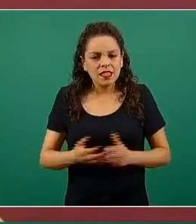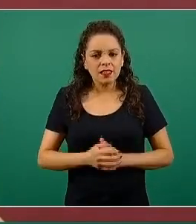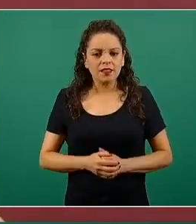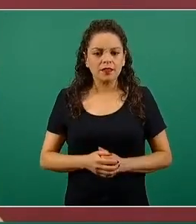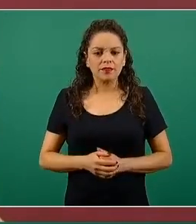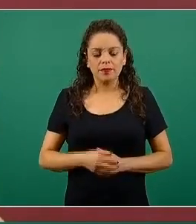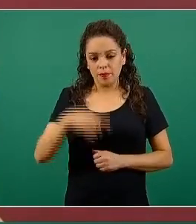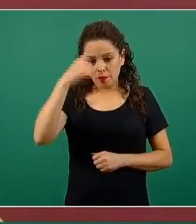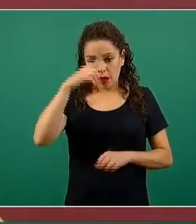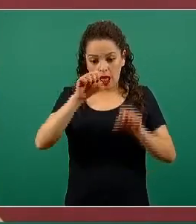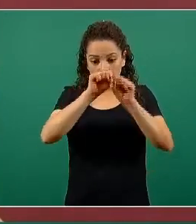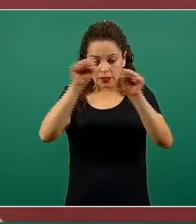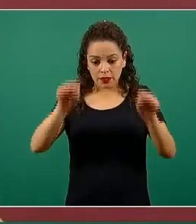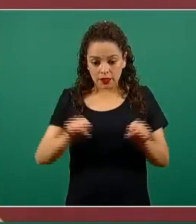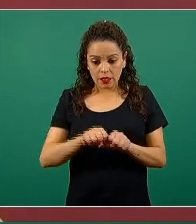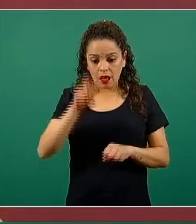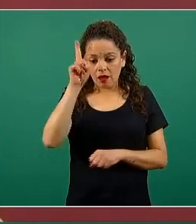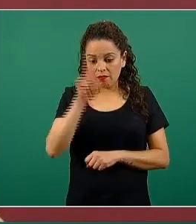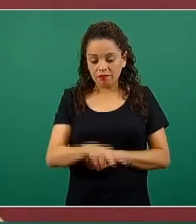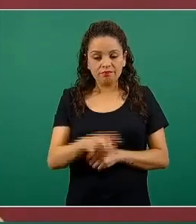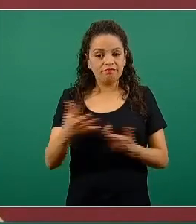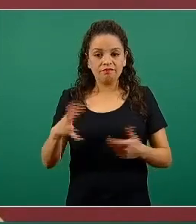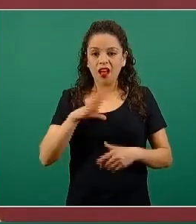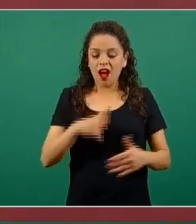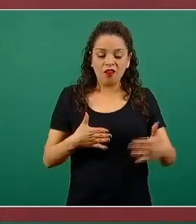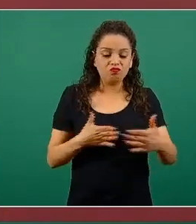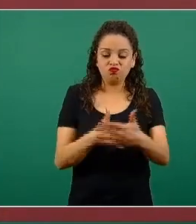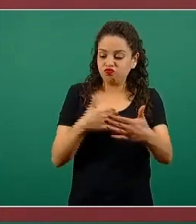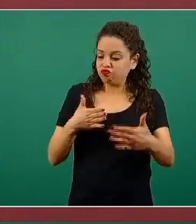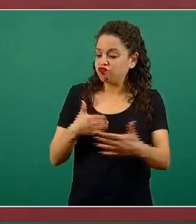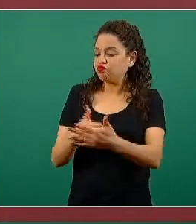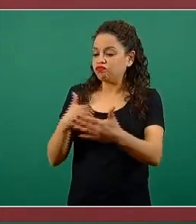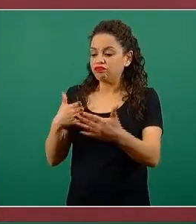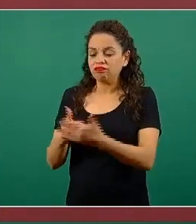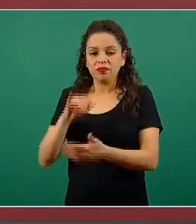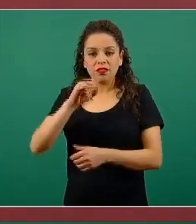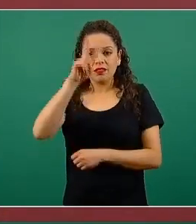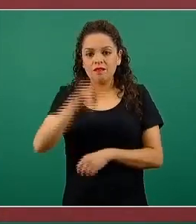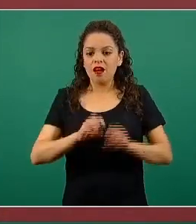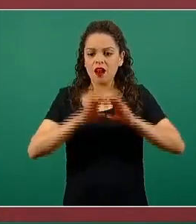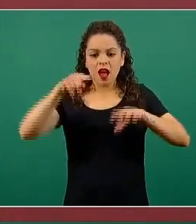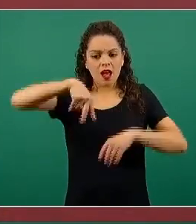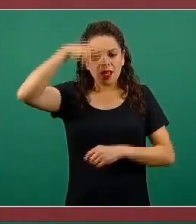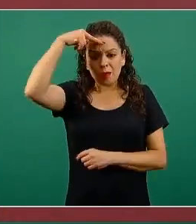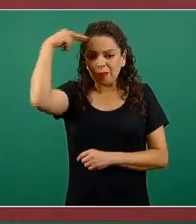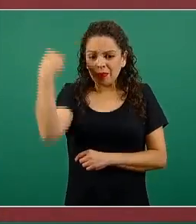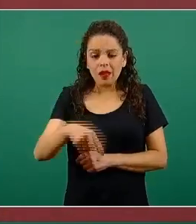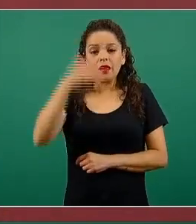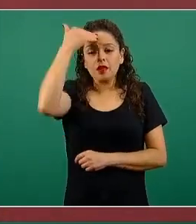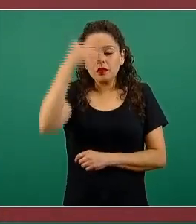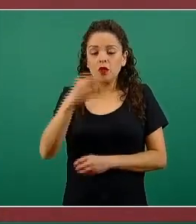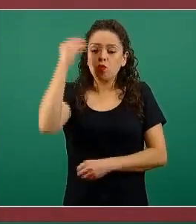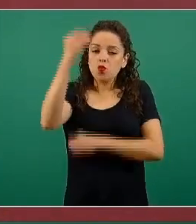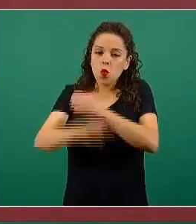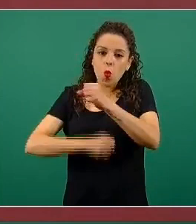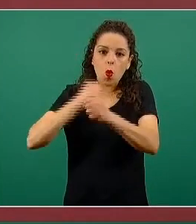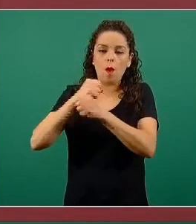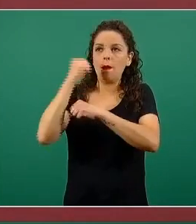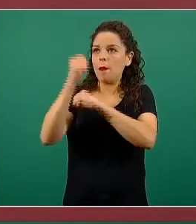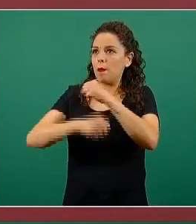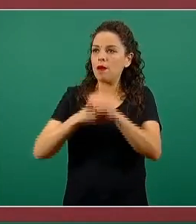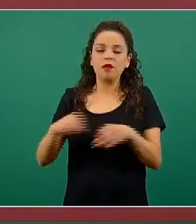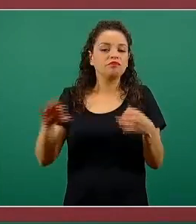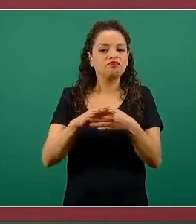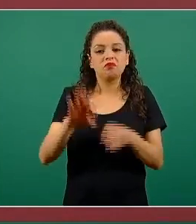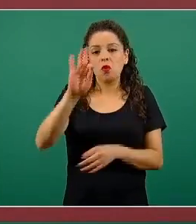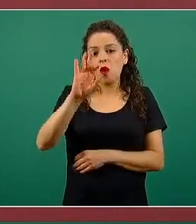a un sistema crónicamente limitado. Está muy claro que en México tenemos un sistema que por décadas, al menos unos